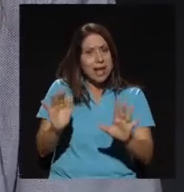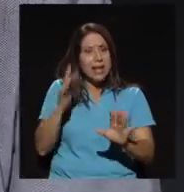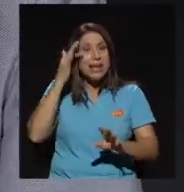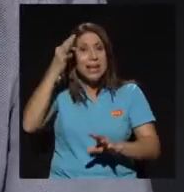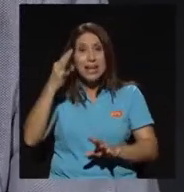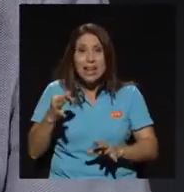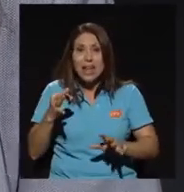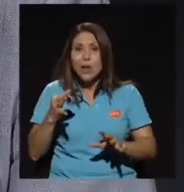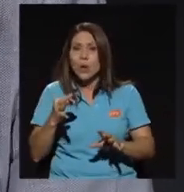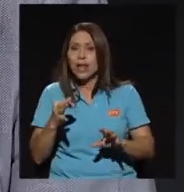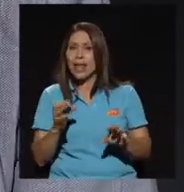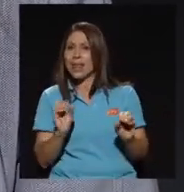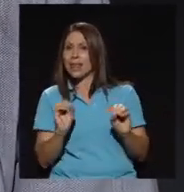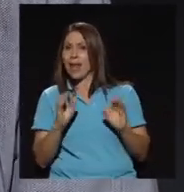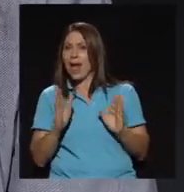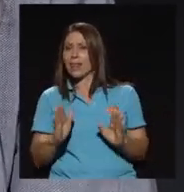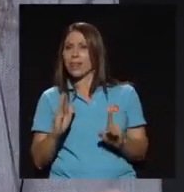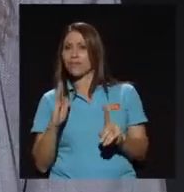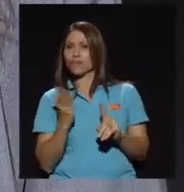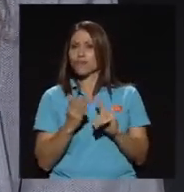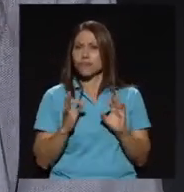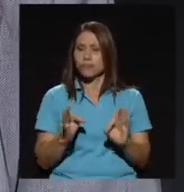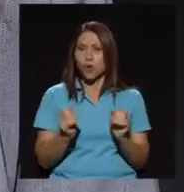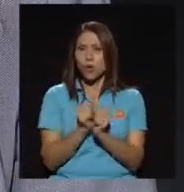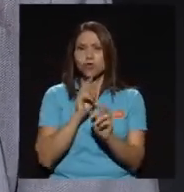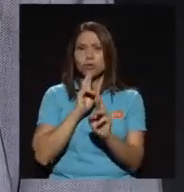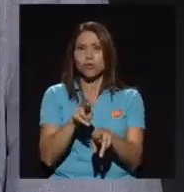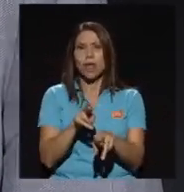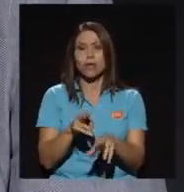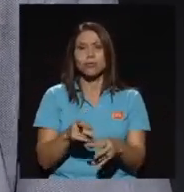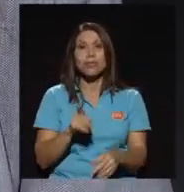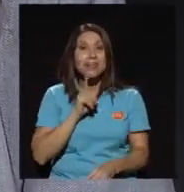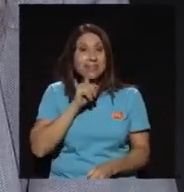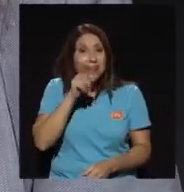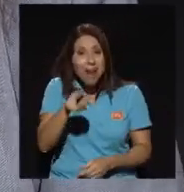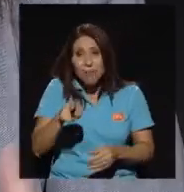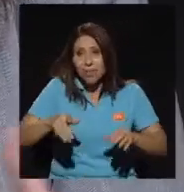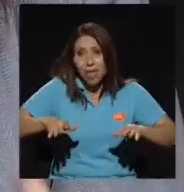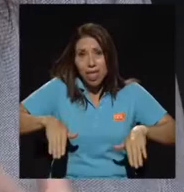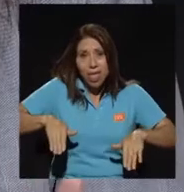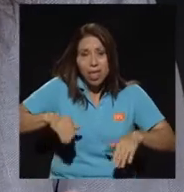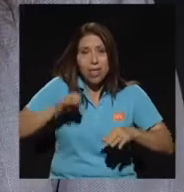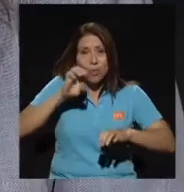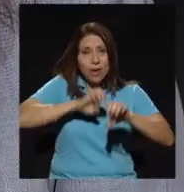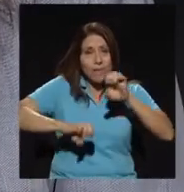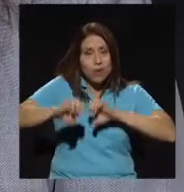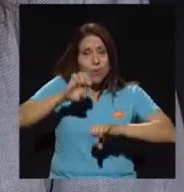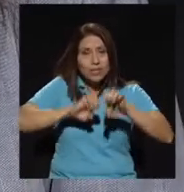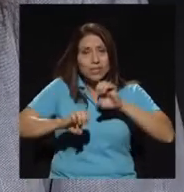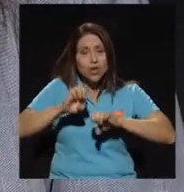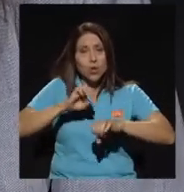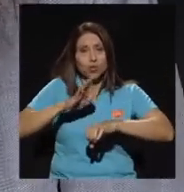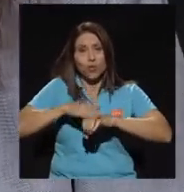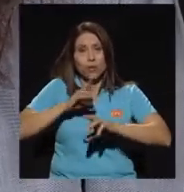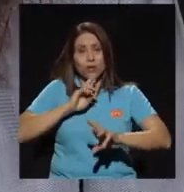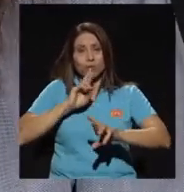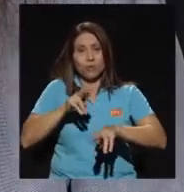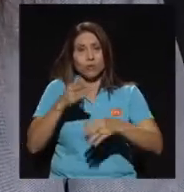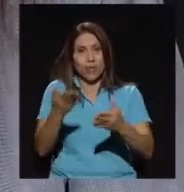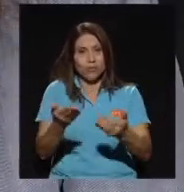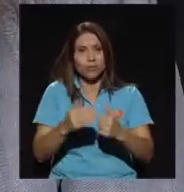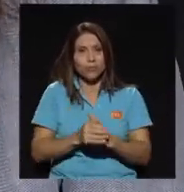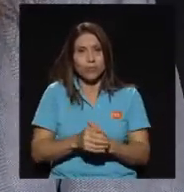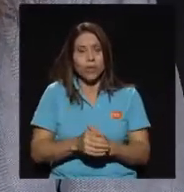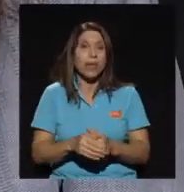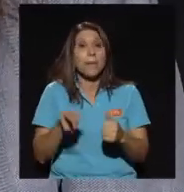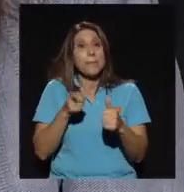terminado de convencer de los resultados, y francamente no se ha hecho una evaluación tampoco nosotros comprensiva sobre los resultados que esto tiene. En